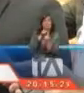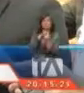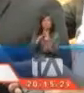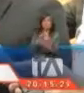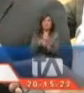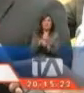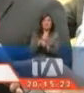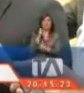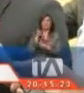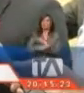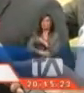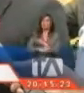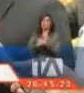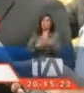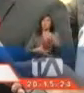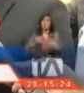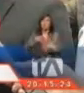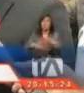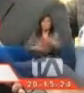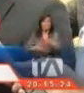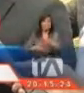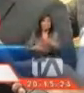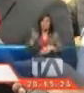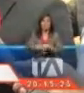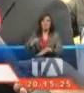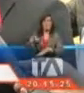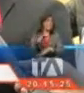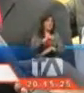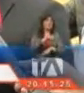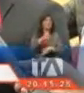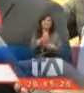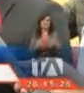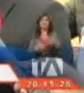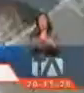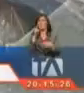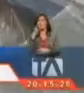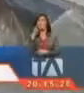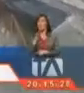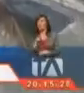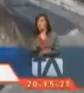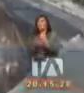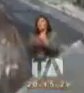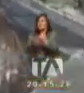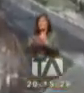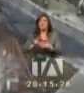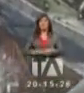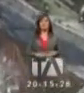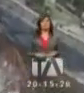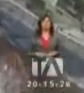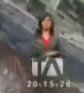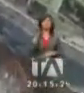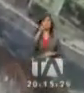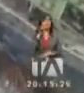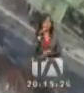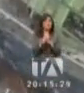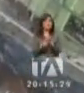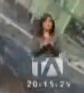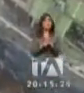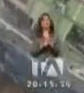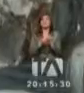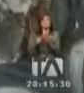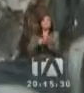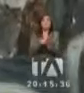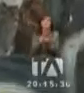justicia no ha podido avanzar y poder determinar los responsables, pese a tener las pruebas. Ocurrió hace casi un año. Parte de